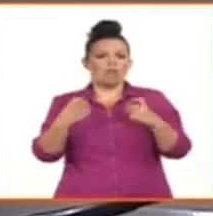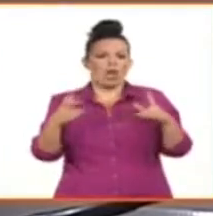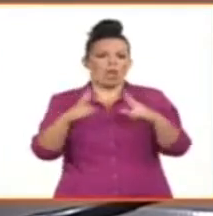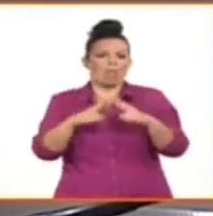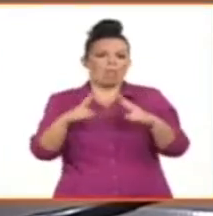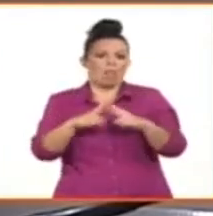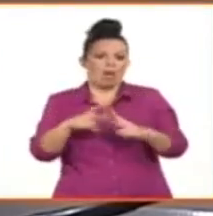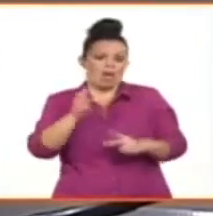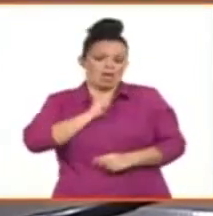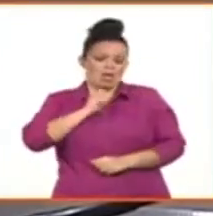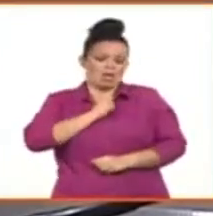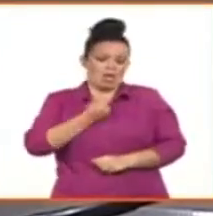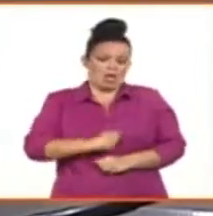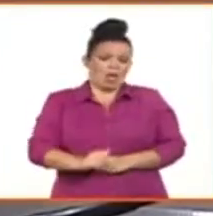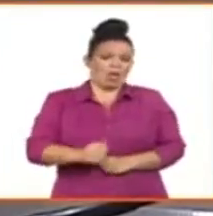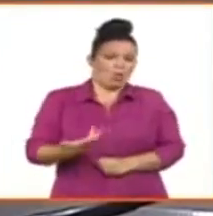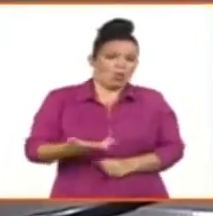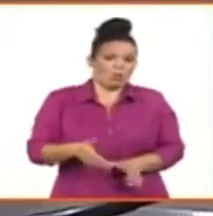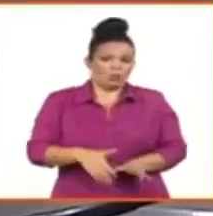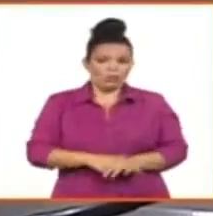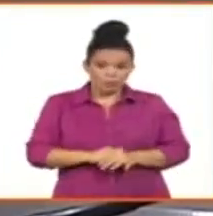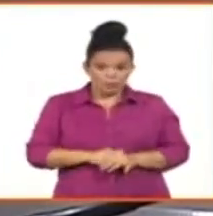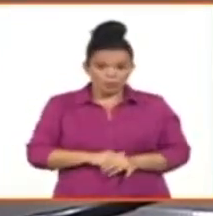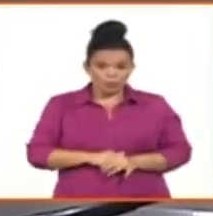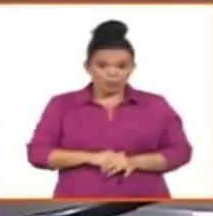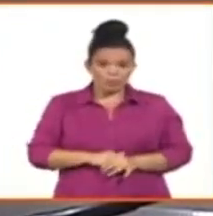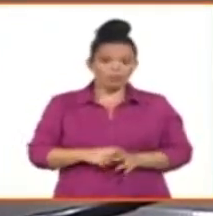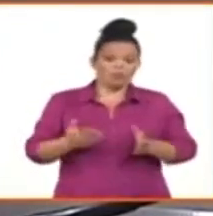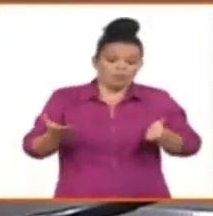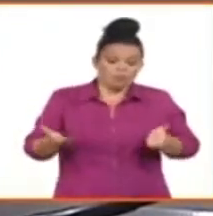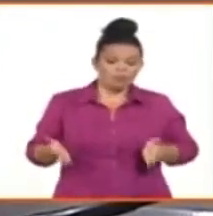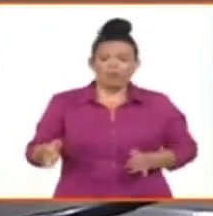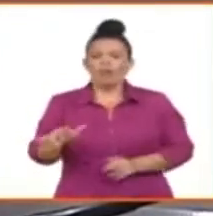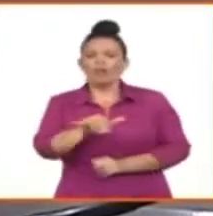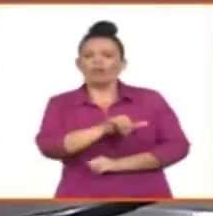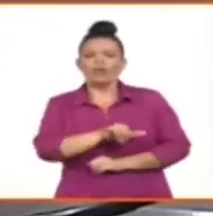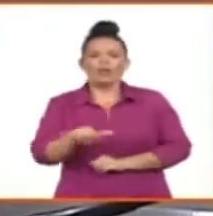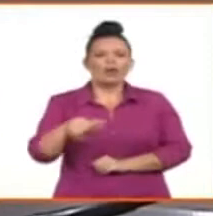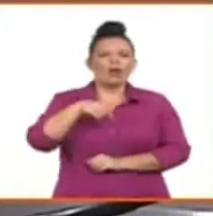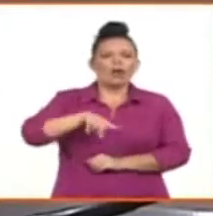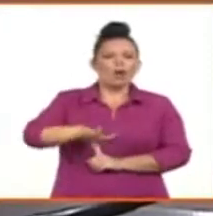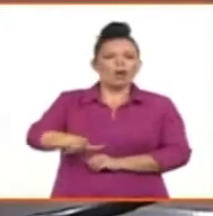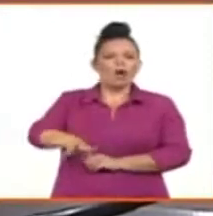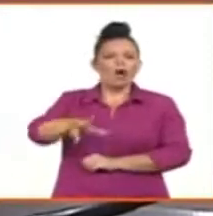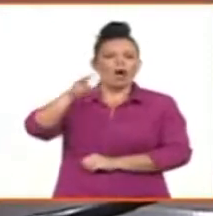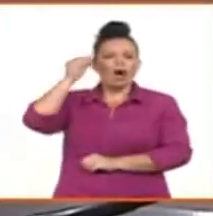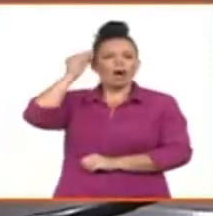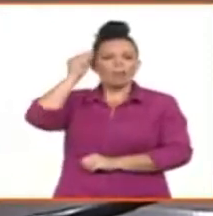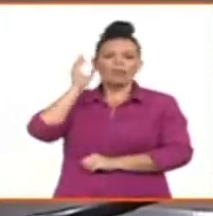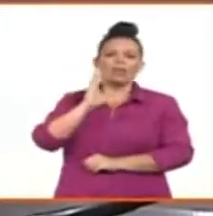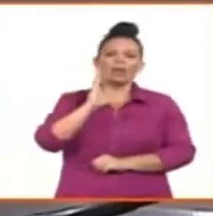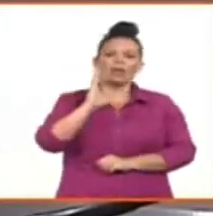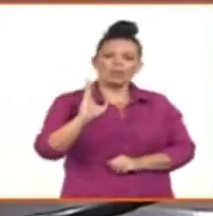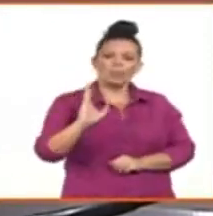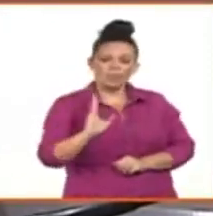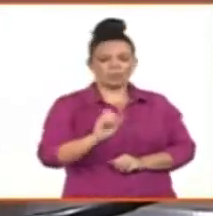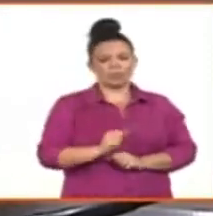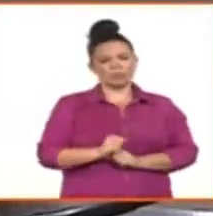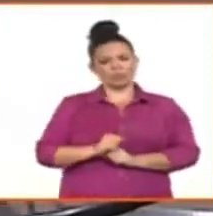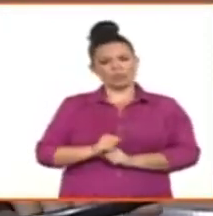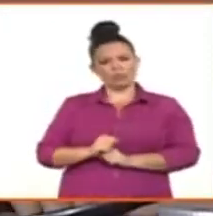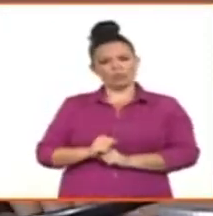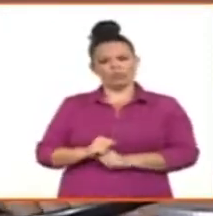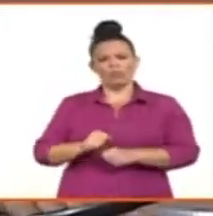este proceso de consulta popular, está aprendiendo a valorar estas cosas, a apreciarlas, a ponerlas en su